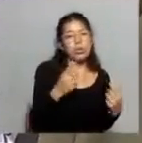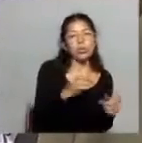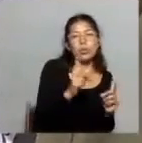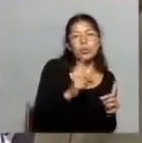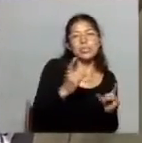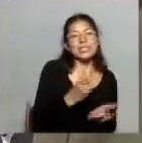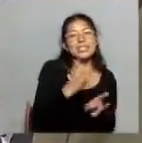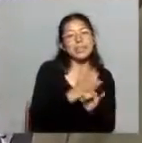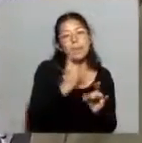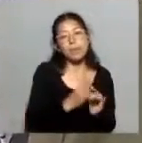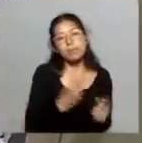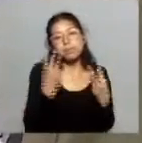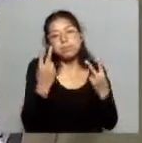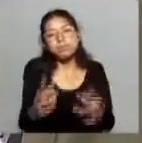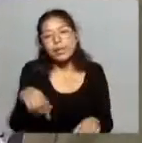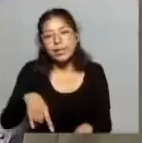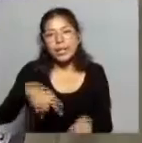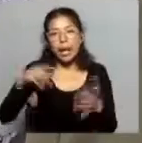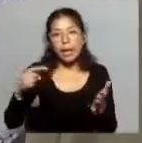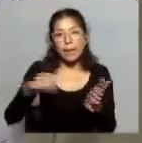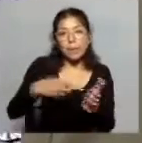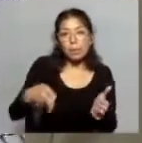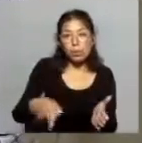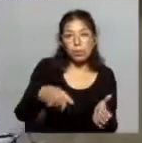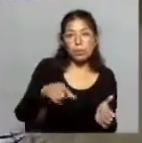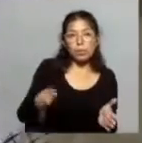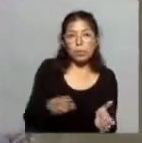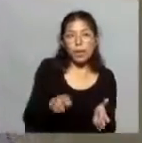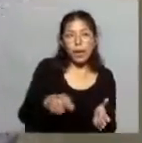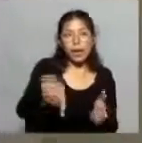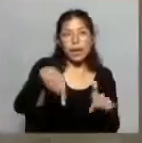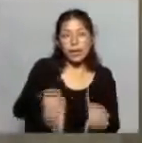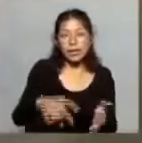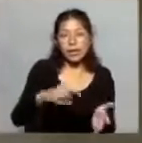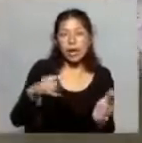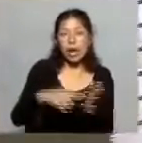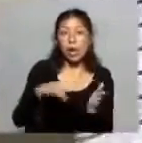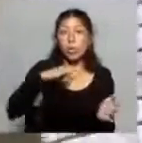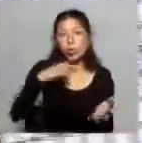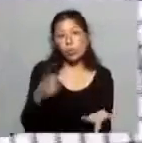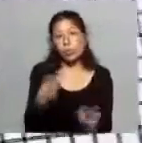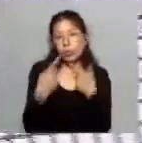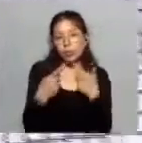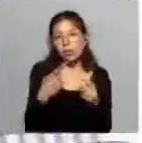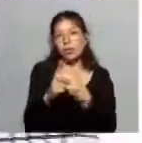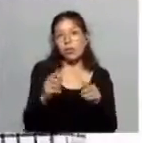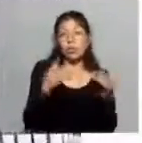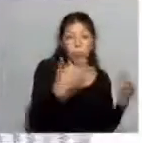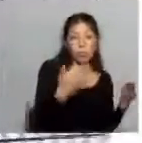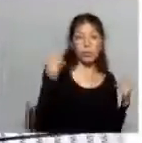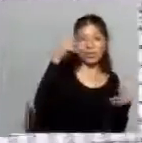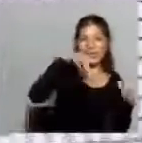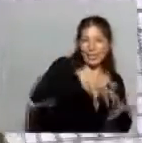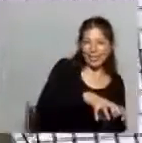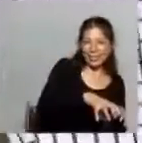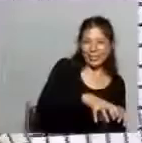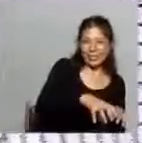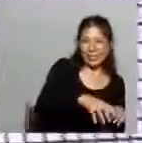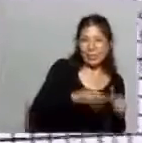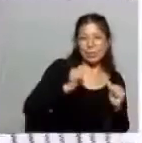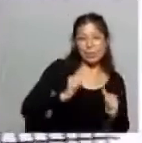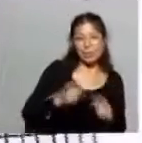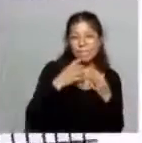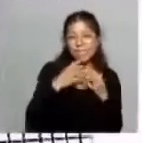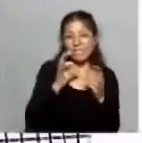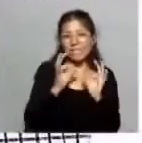esos trámites o hacer las consultas que que ellos tengan que consideren pertinentes A qué hora comienzan a atender al público Y a dónde van a estar